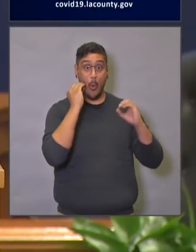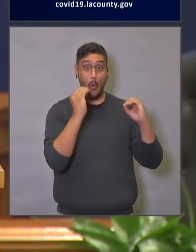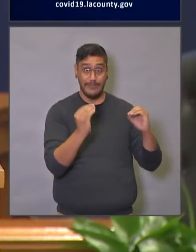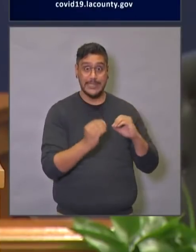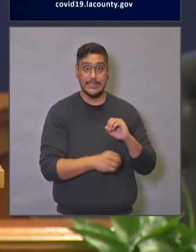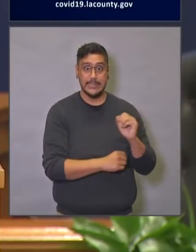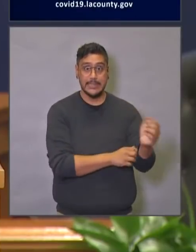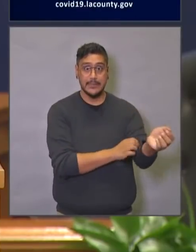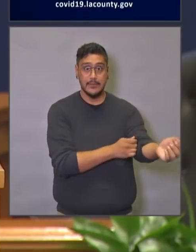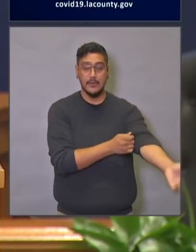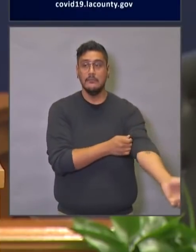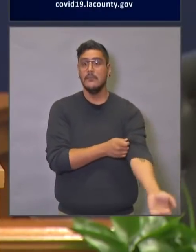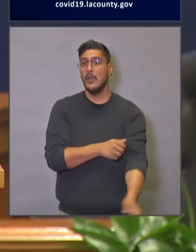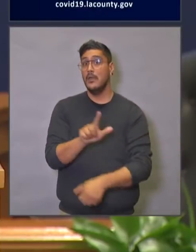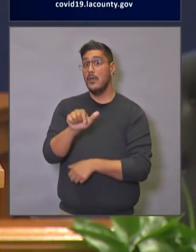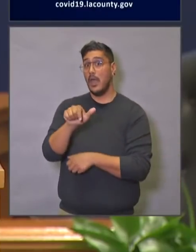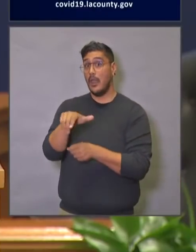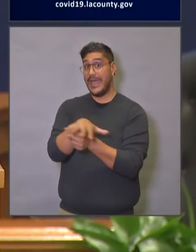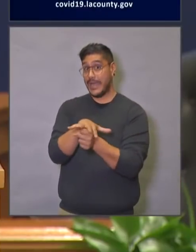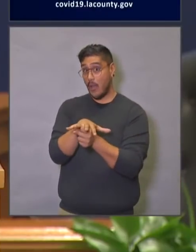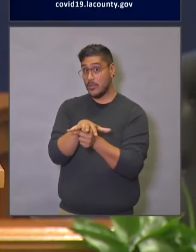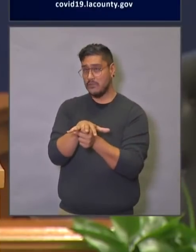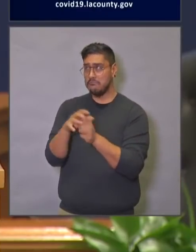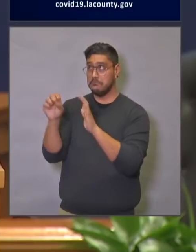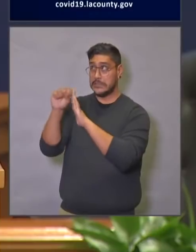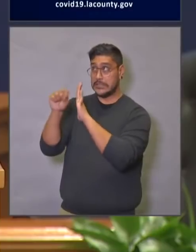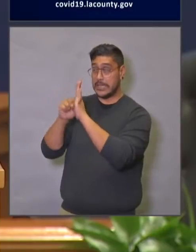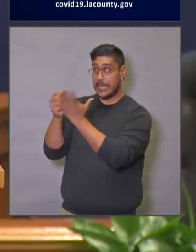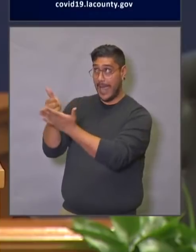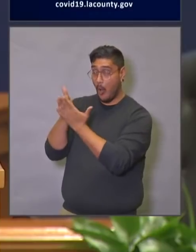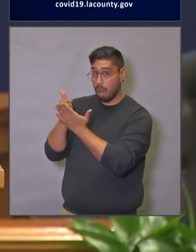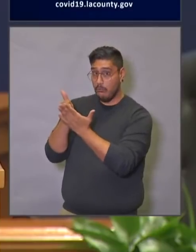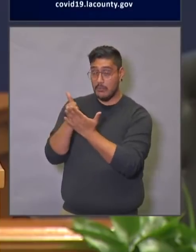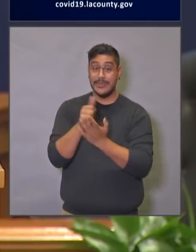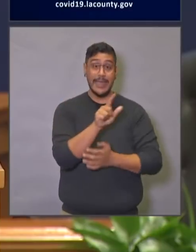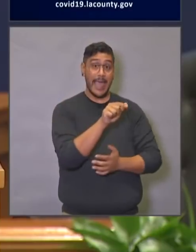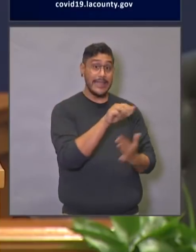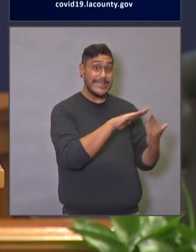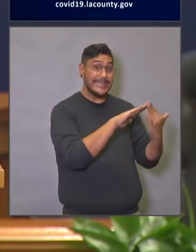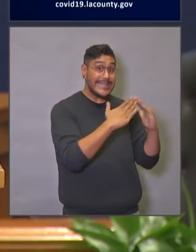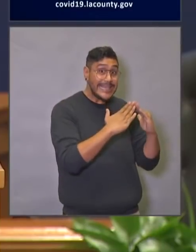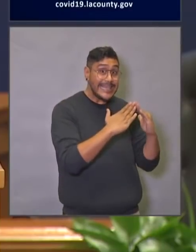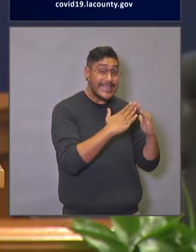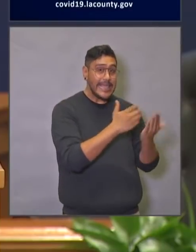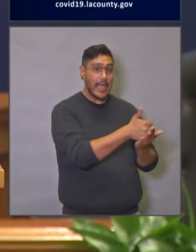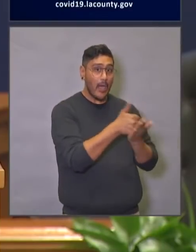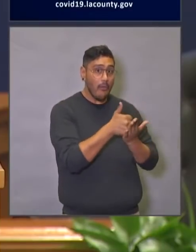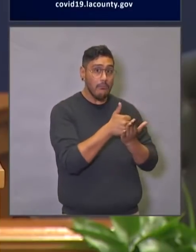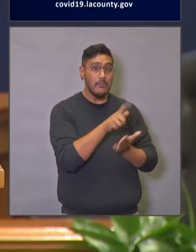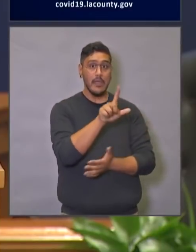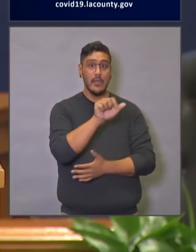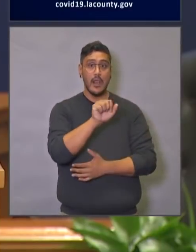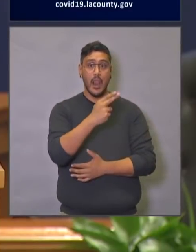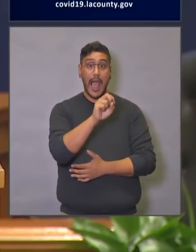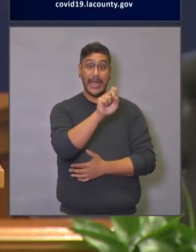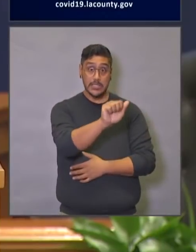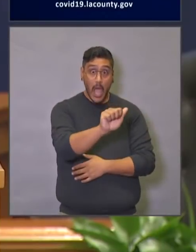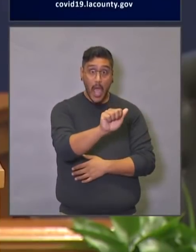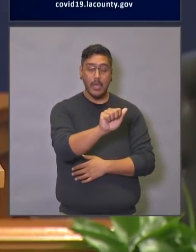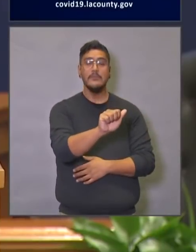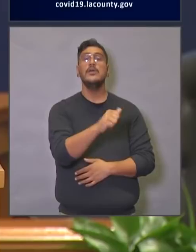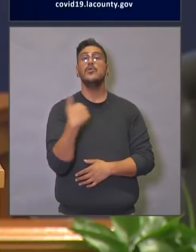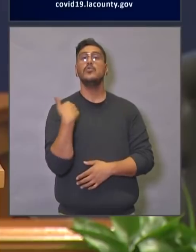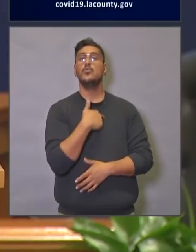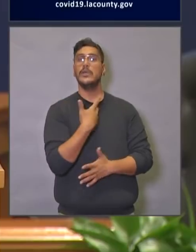Ángeles, con ayuda del Estado, la ciudad de Los Ángeles, LASA y nuestras organizaciones de servicios, hemos